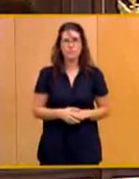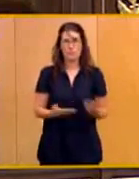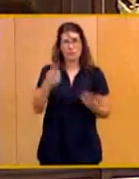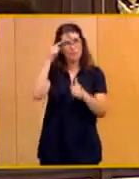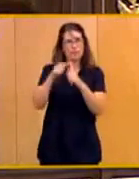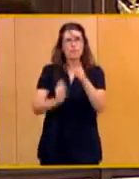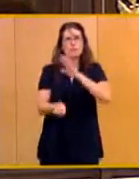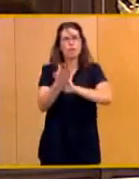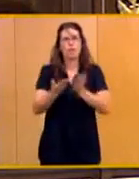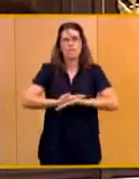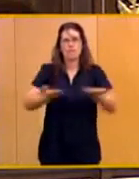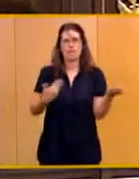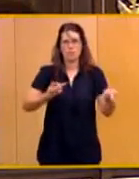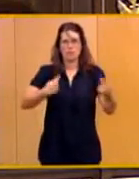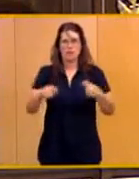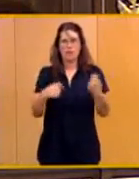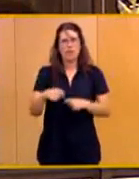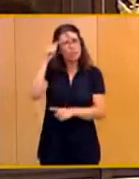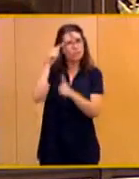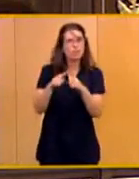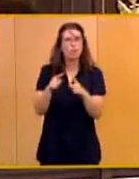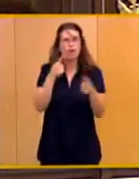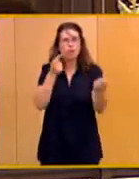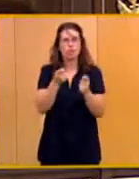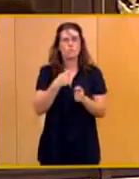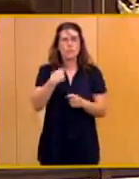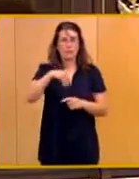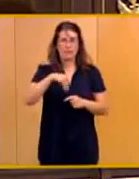mercados, para controlar el déficit. Momento, señor presidente.